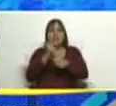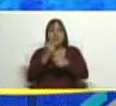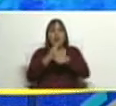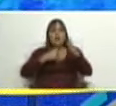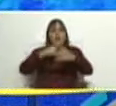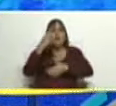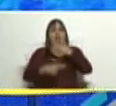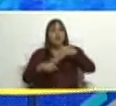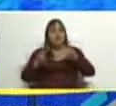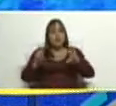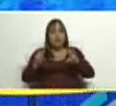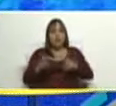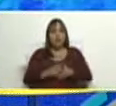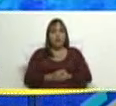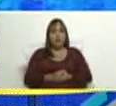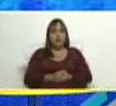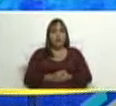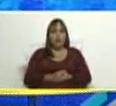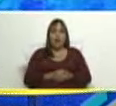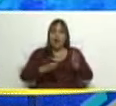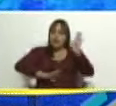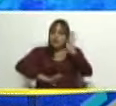nuevos para avanzar.